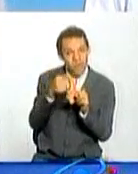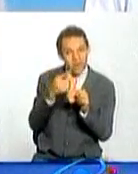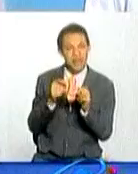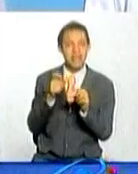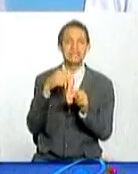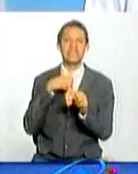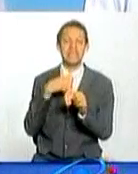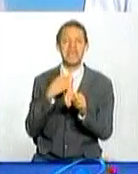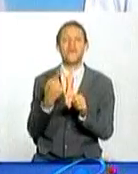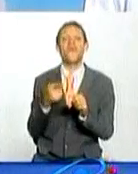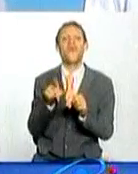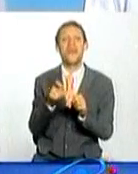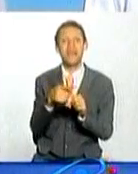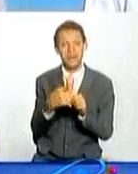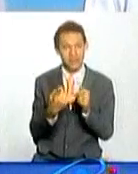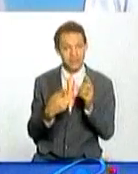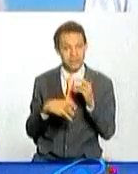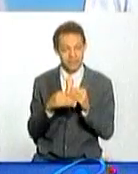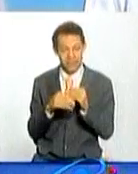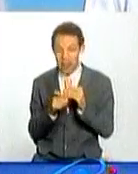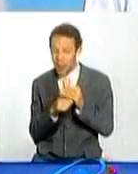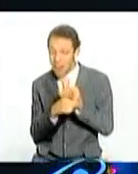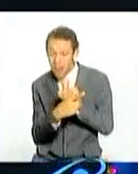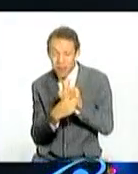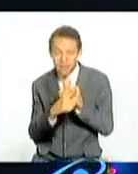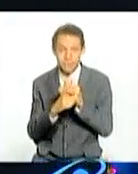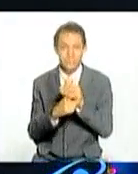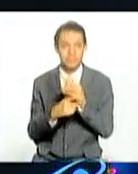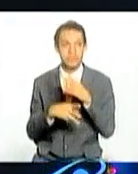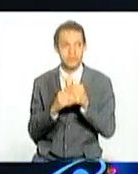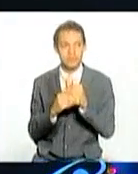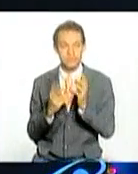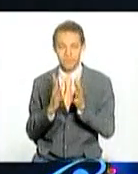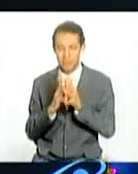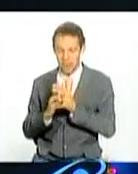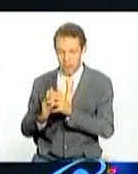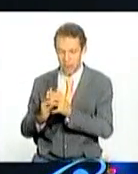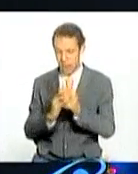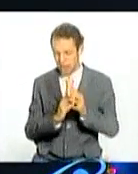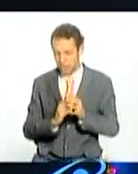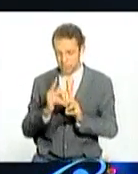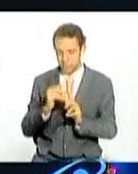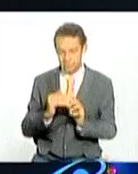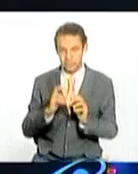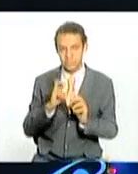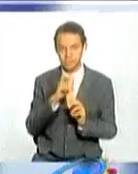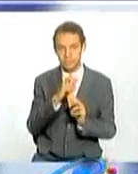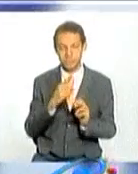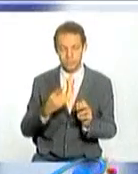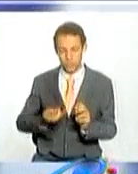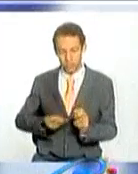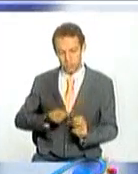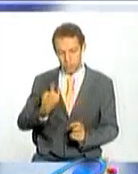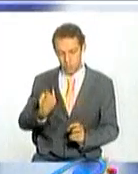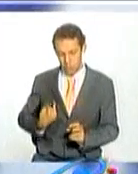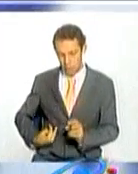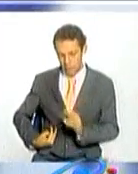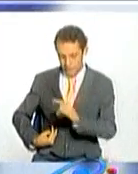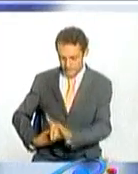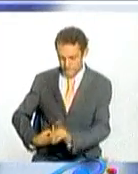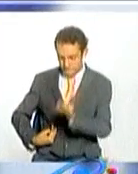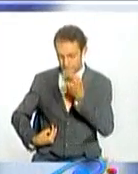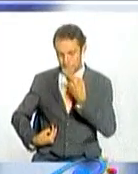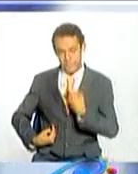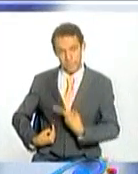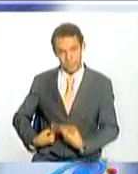estructuras vasculares. Este es el eje esplenoportal, es la unión de la mesentérica superior y la arteria esplénica que forma el eje esplenoportal,